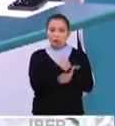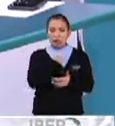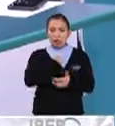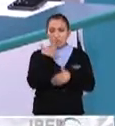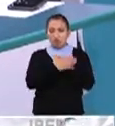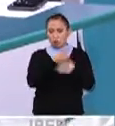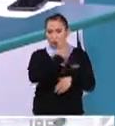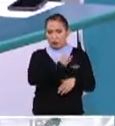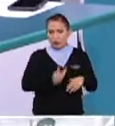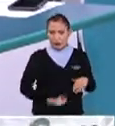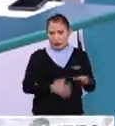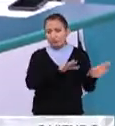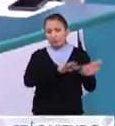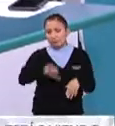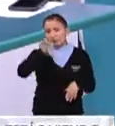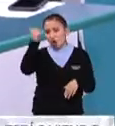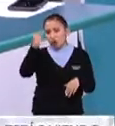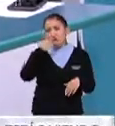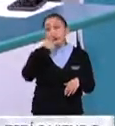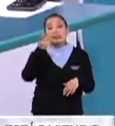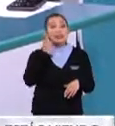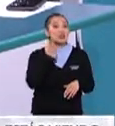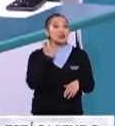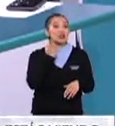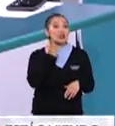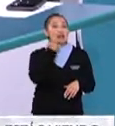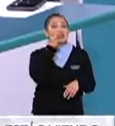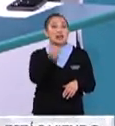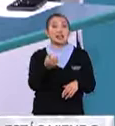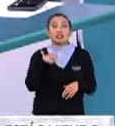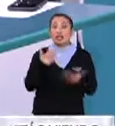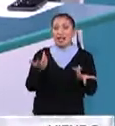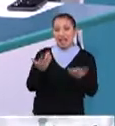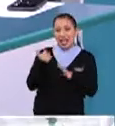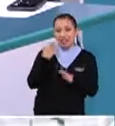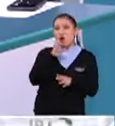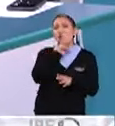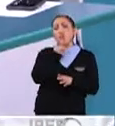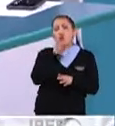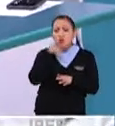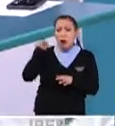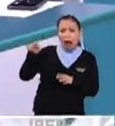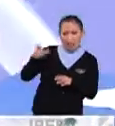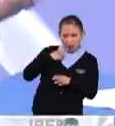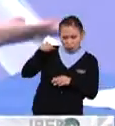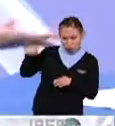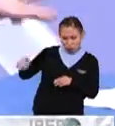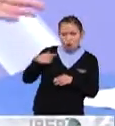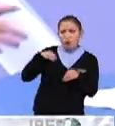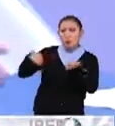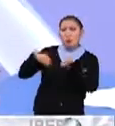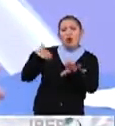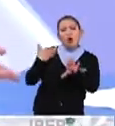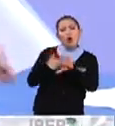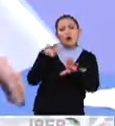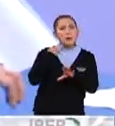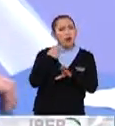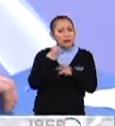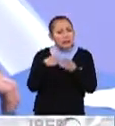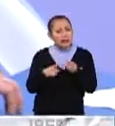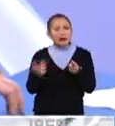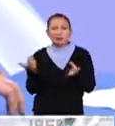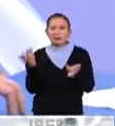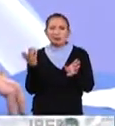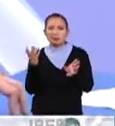bueno, también se ha hablado incluso del diputado que llevaba la caravana al inicio de Honduras, que si él era el que era un movimiento político o no.